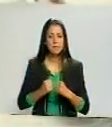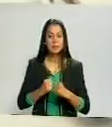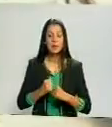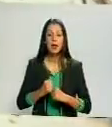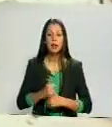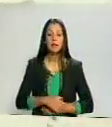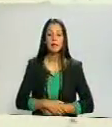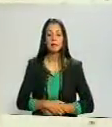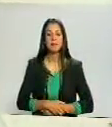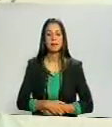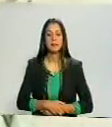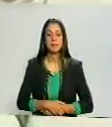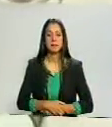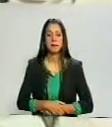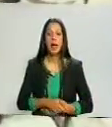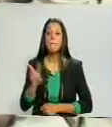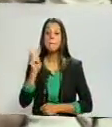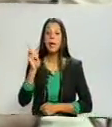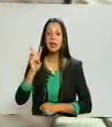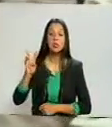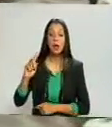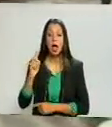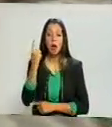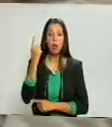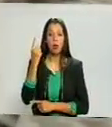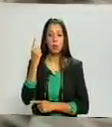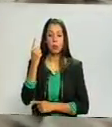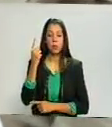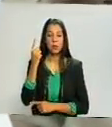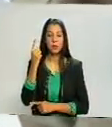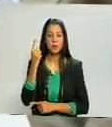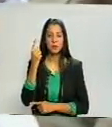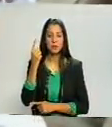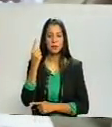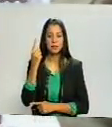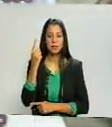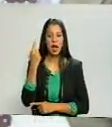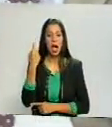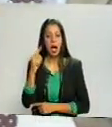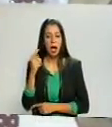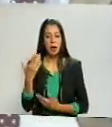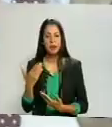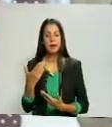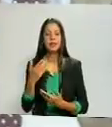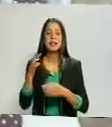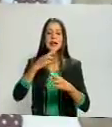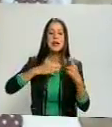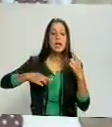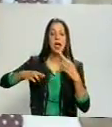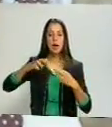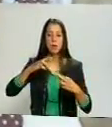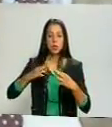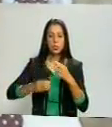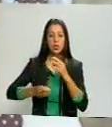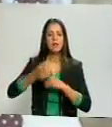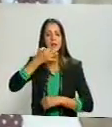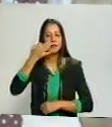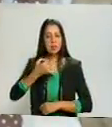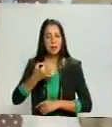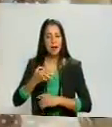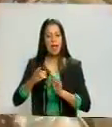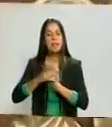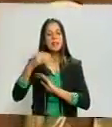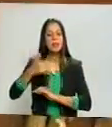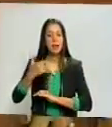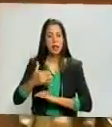No es sino otro país, sino en Venezuela, que hay un concepto revolucionario del derecho,